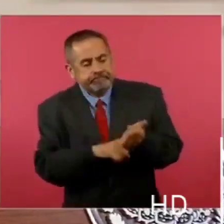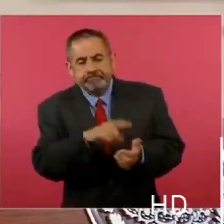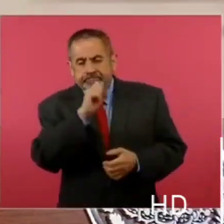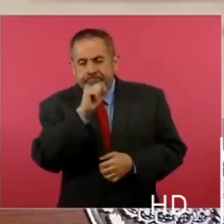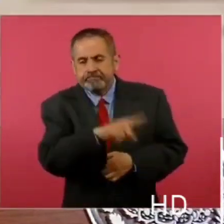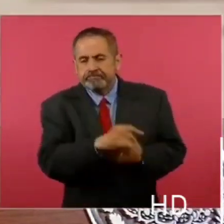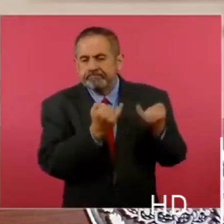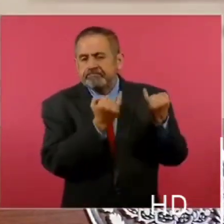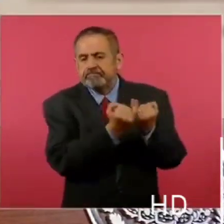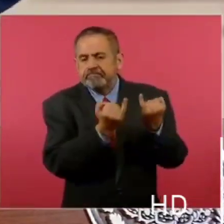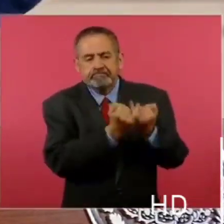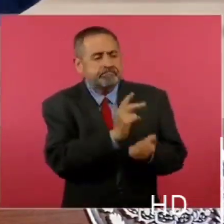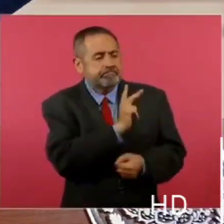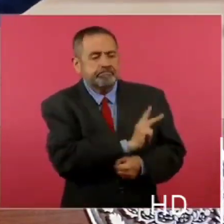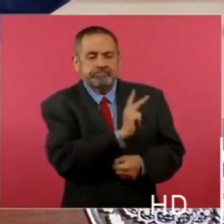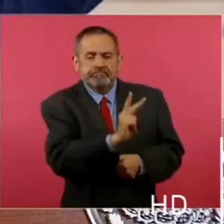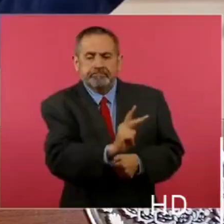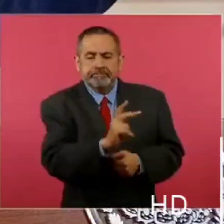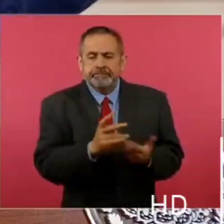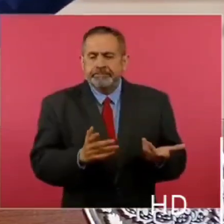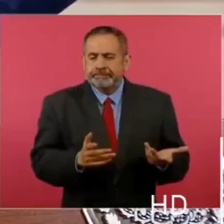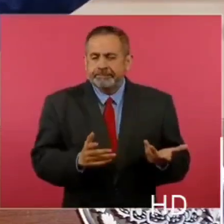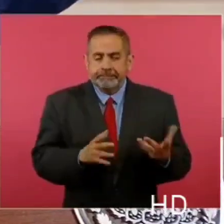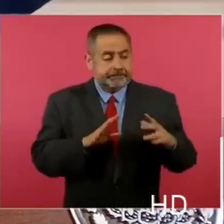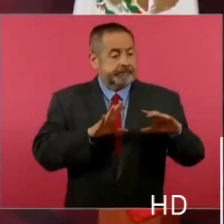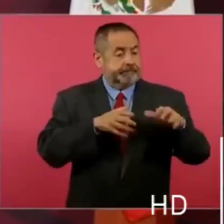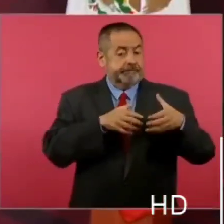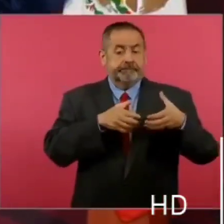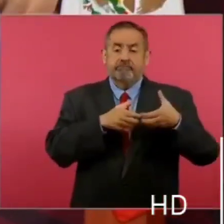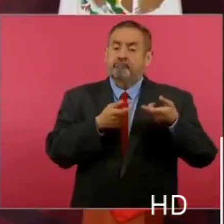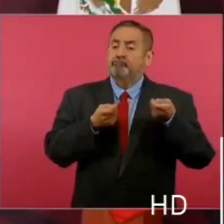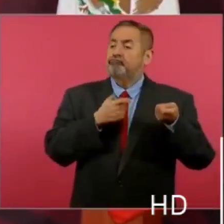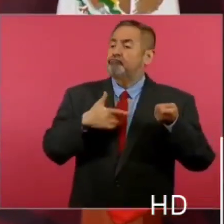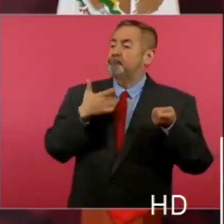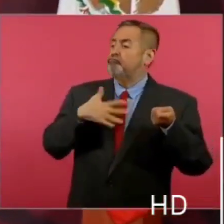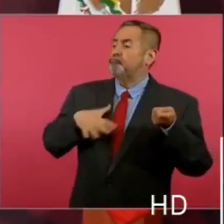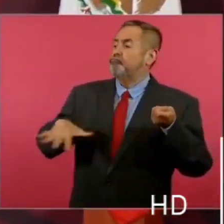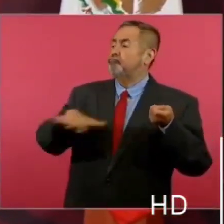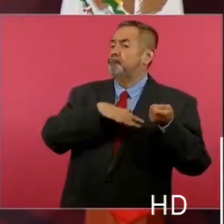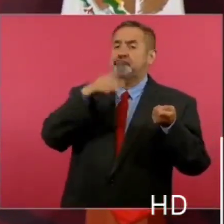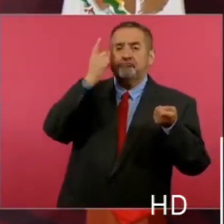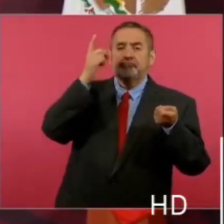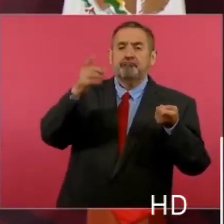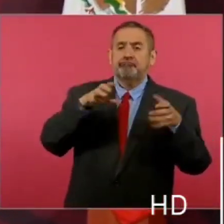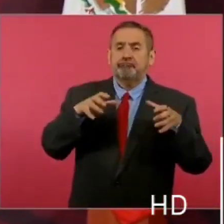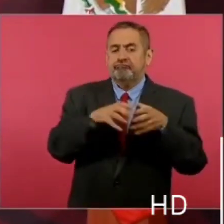qué apostaban estos oligarcas que se sentían dueños de México